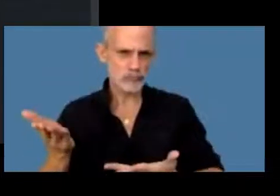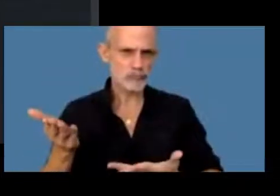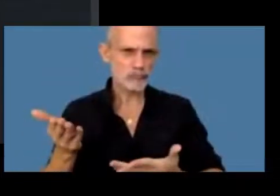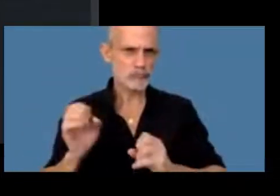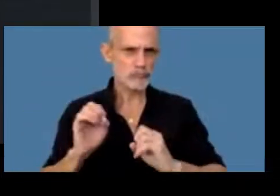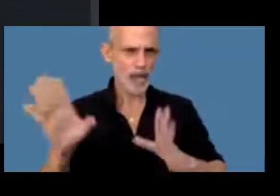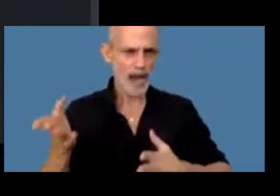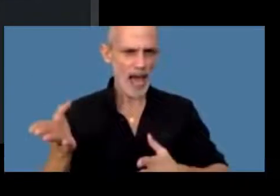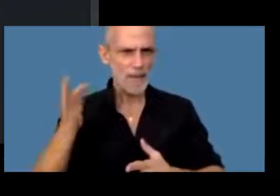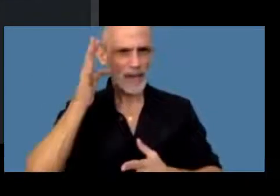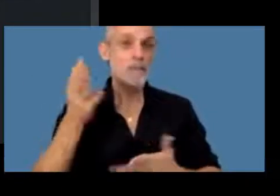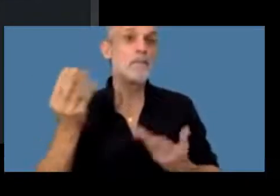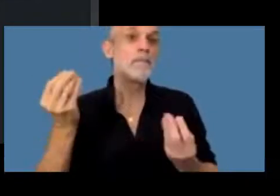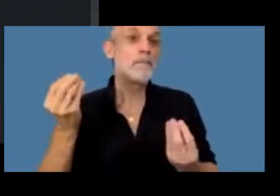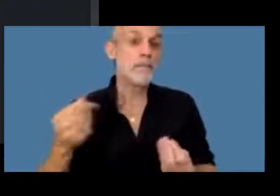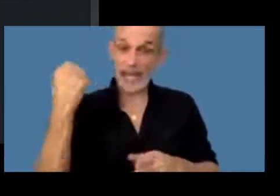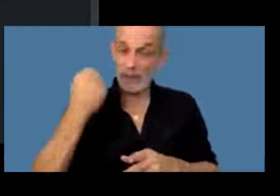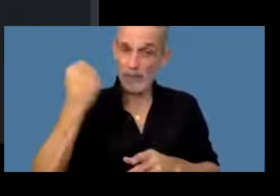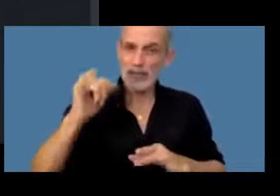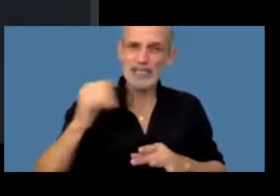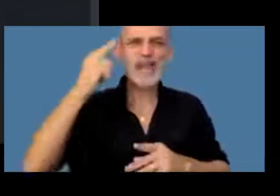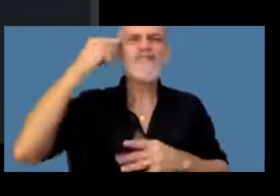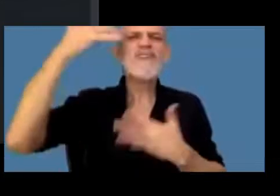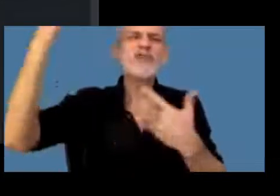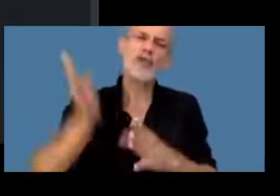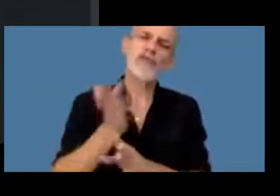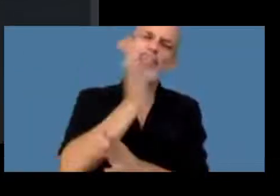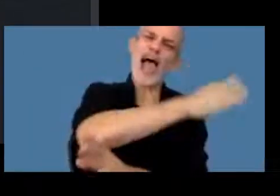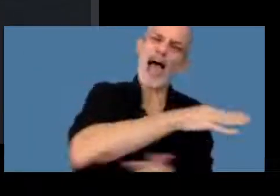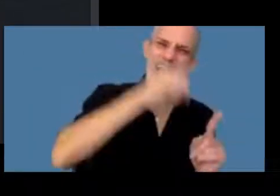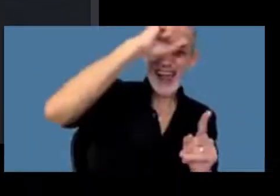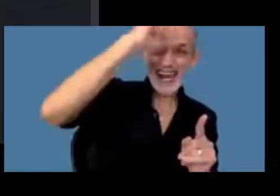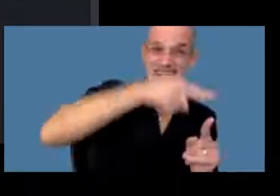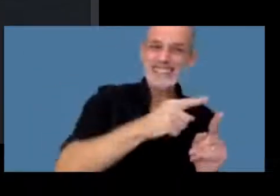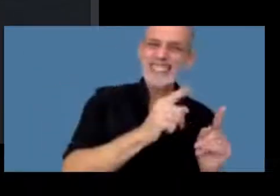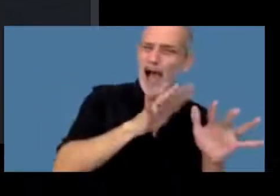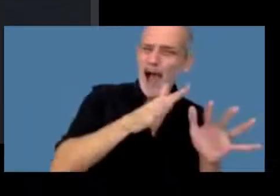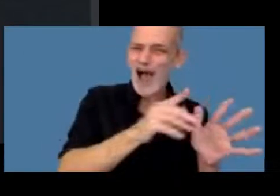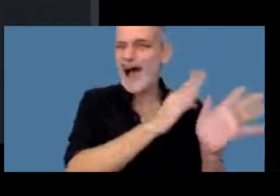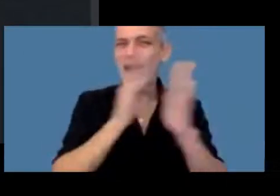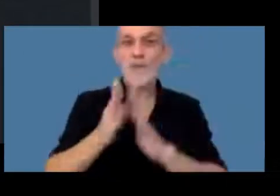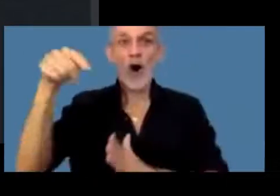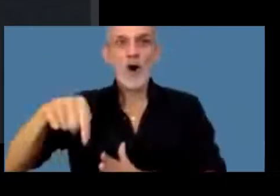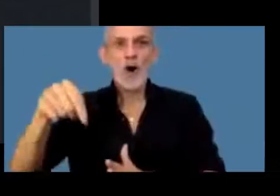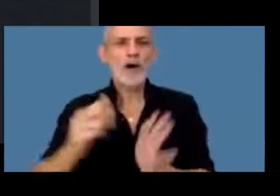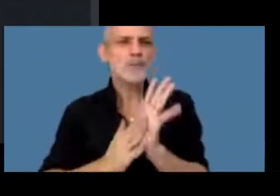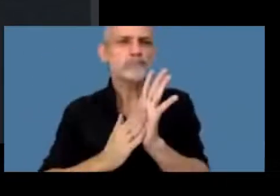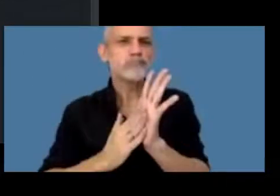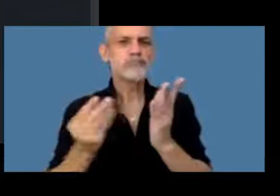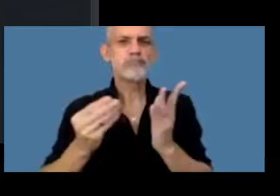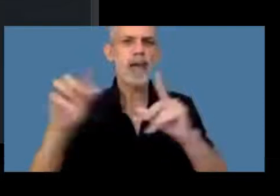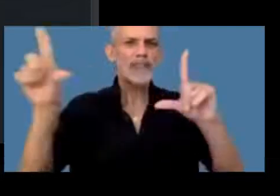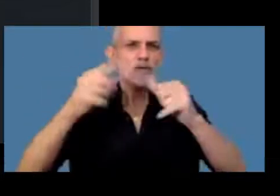es importante, digamos, si bien nos fuimos a la filosofía, qué sé yo, porque nos muestra en que hoy se hace doctrina en los medios.